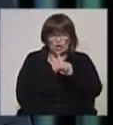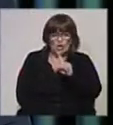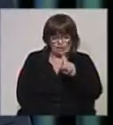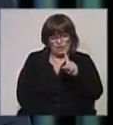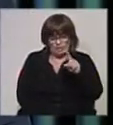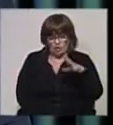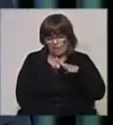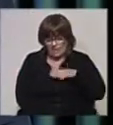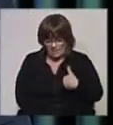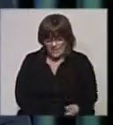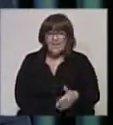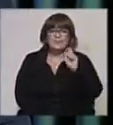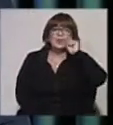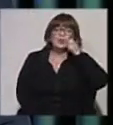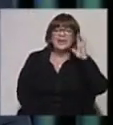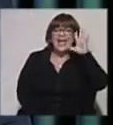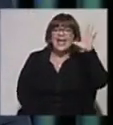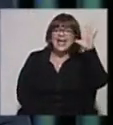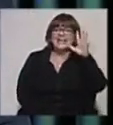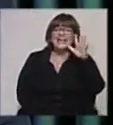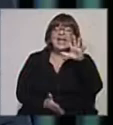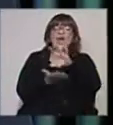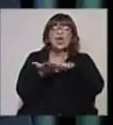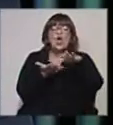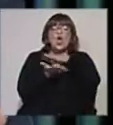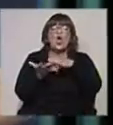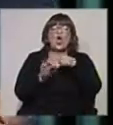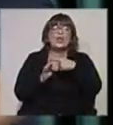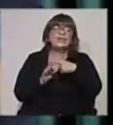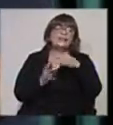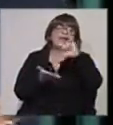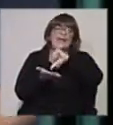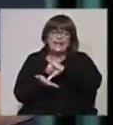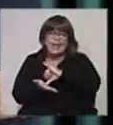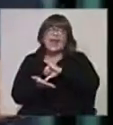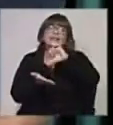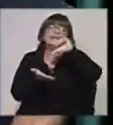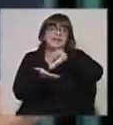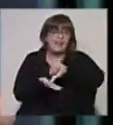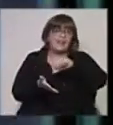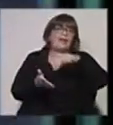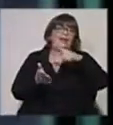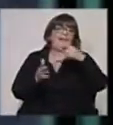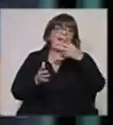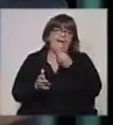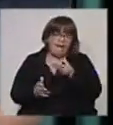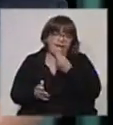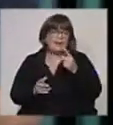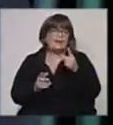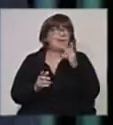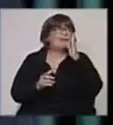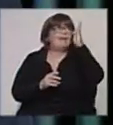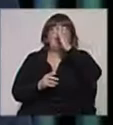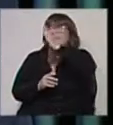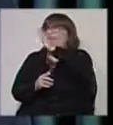ir a Medio Oriente. Sí. Bueno, me encantaría ir a todos lados. O sea, la verdad. O sea, tener la experiencia de estar